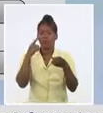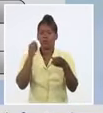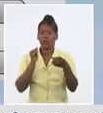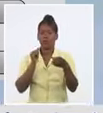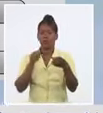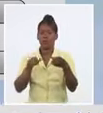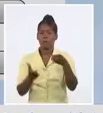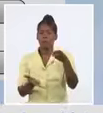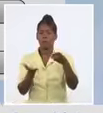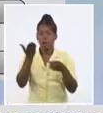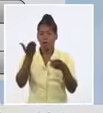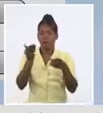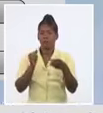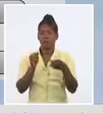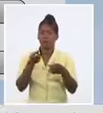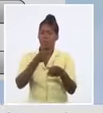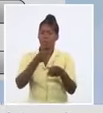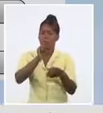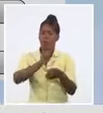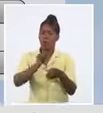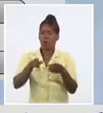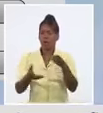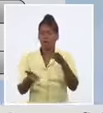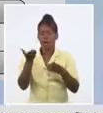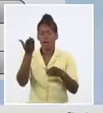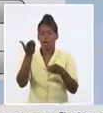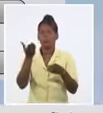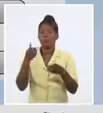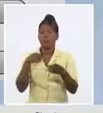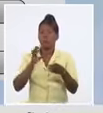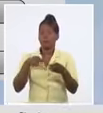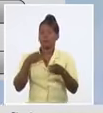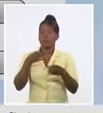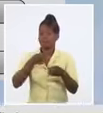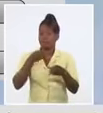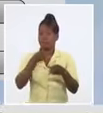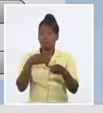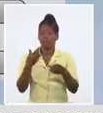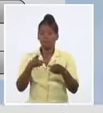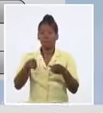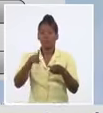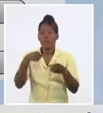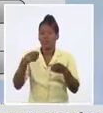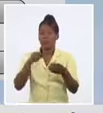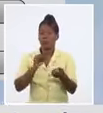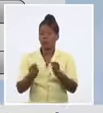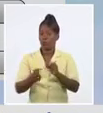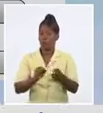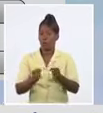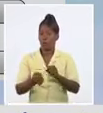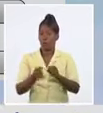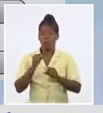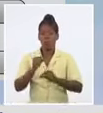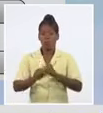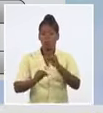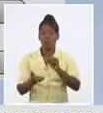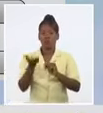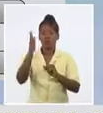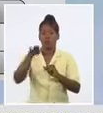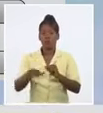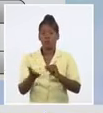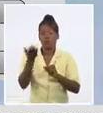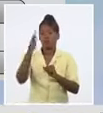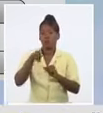que el día de ayer. Por eso yo me refería a que podemos tener incrementos en la incidencia